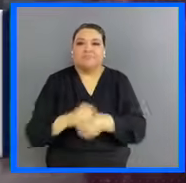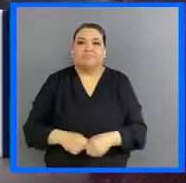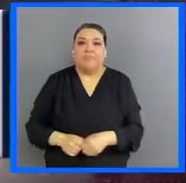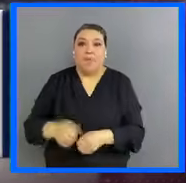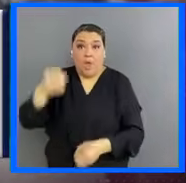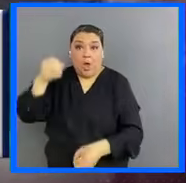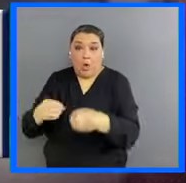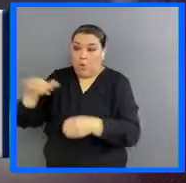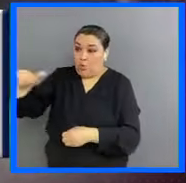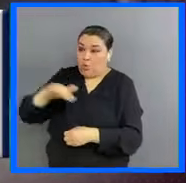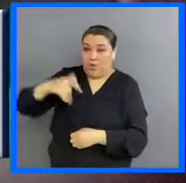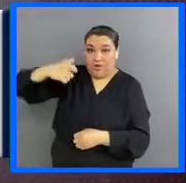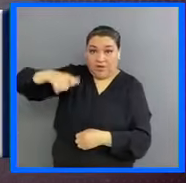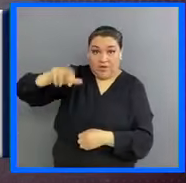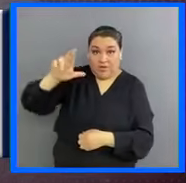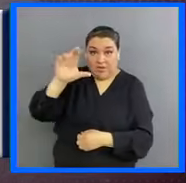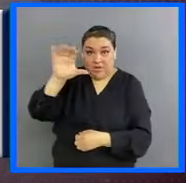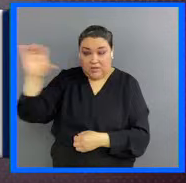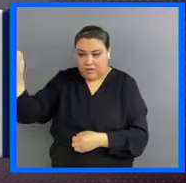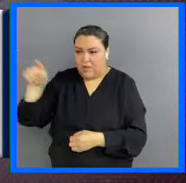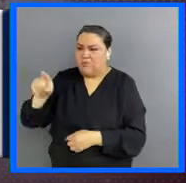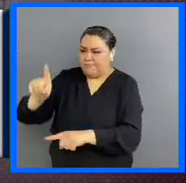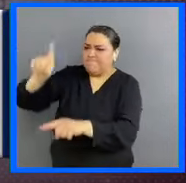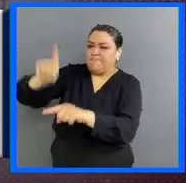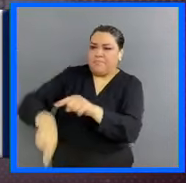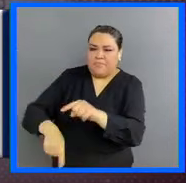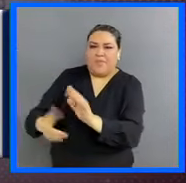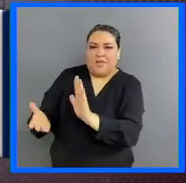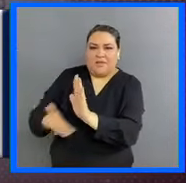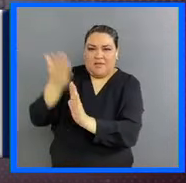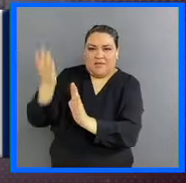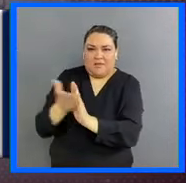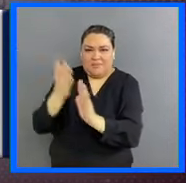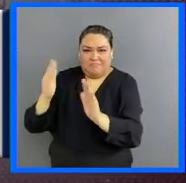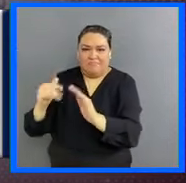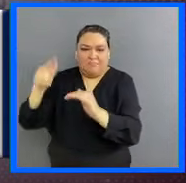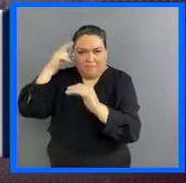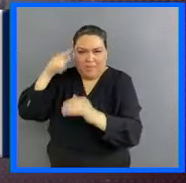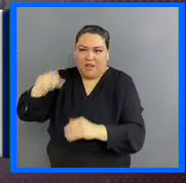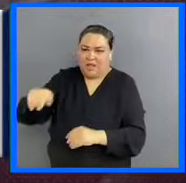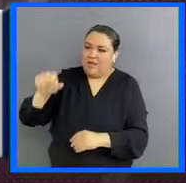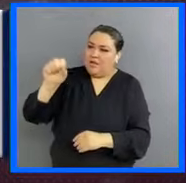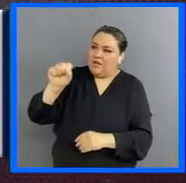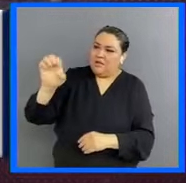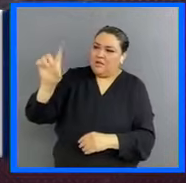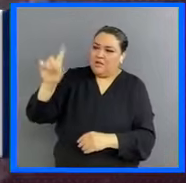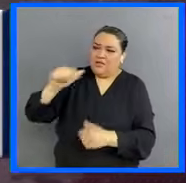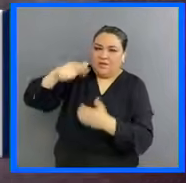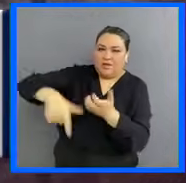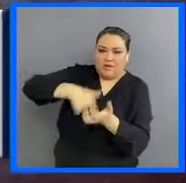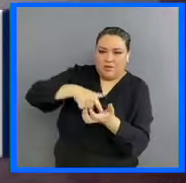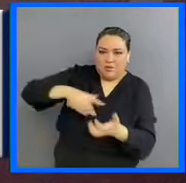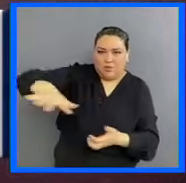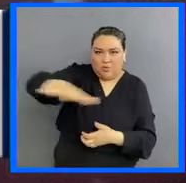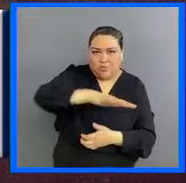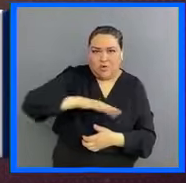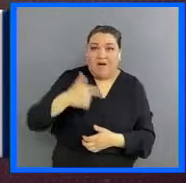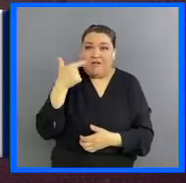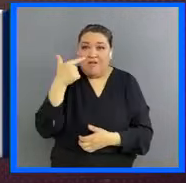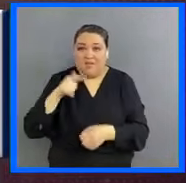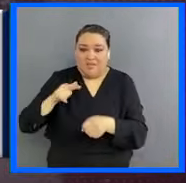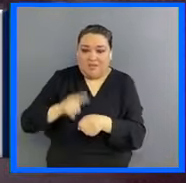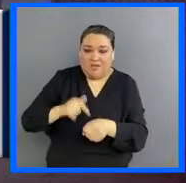Roo levantó la suspensión a la construcción de una casa de descanso de la Sedena en la laguna de 7 Colores de Bacalar, al fallar en contra del